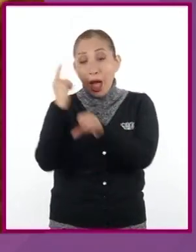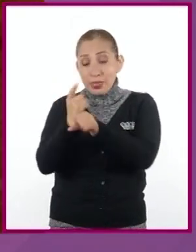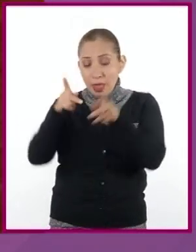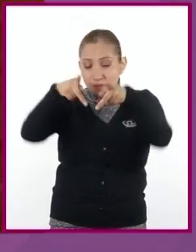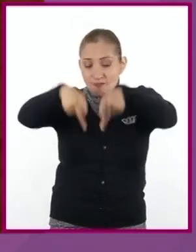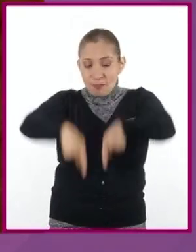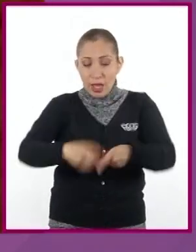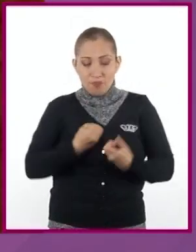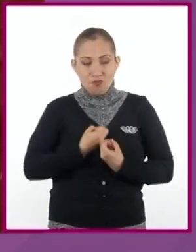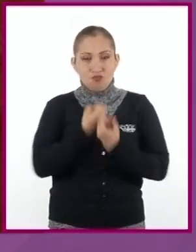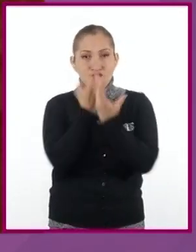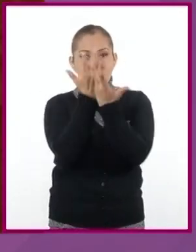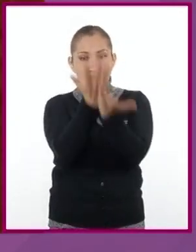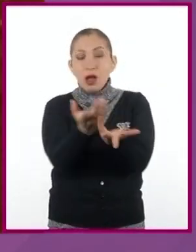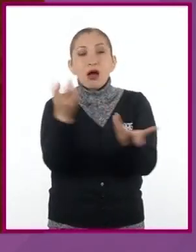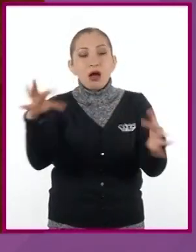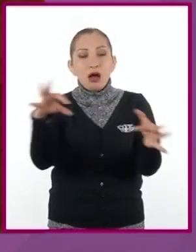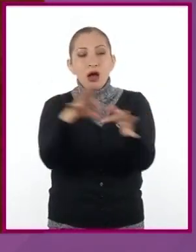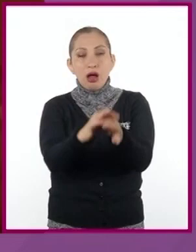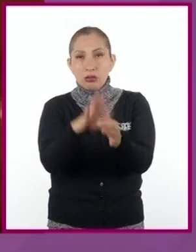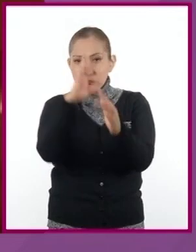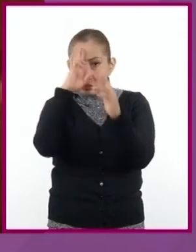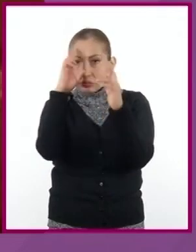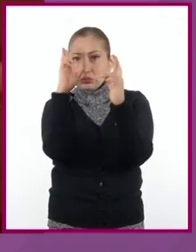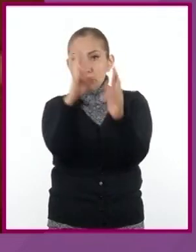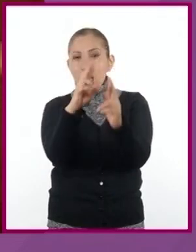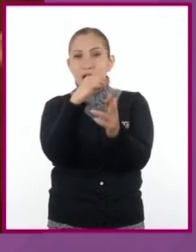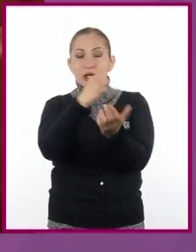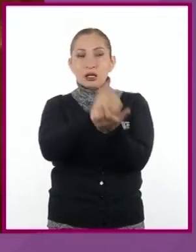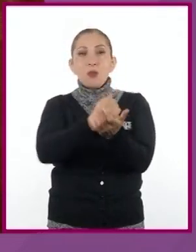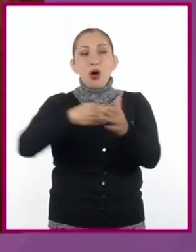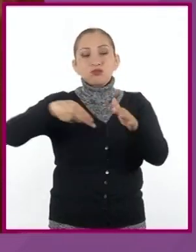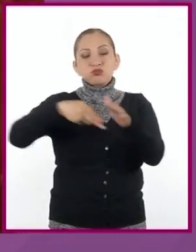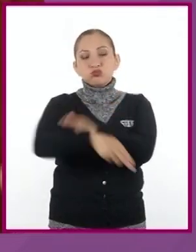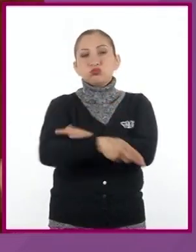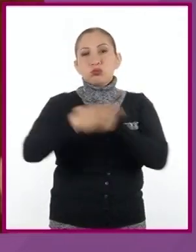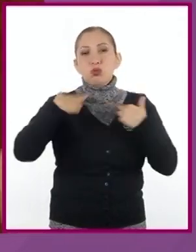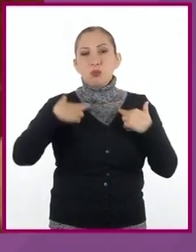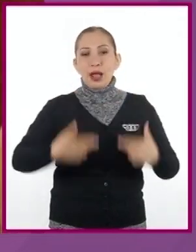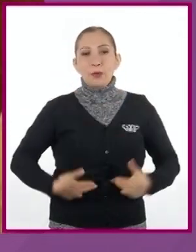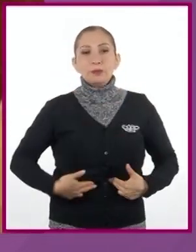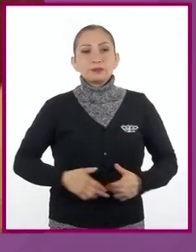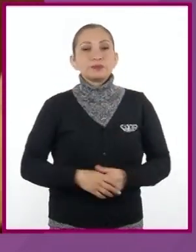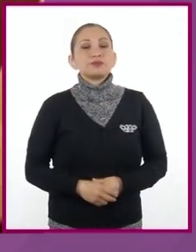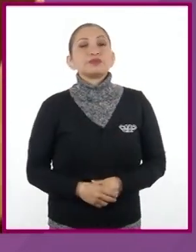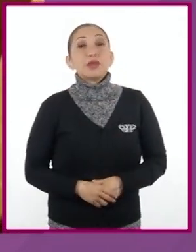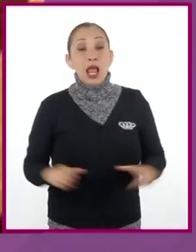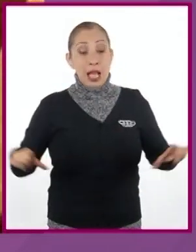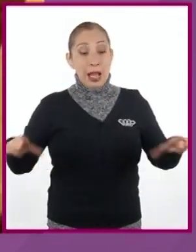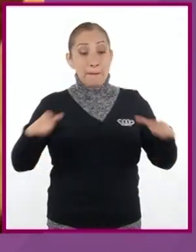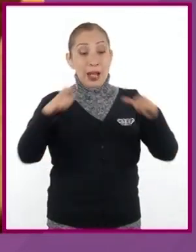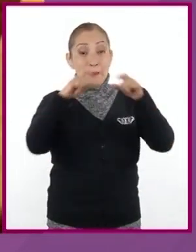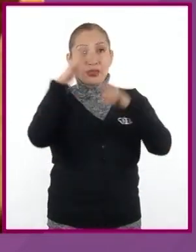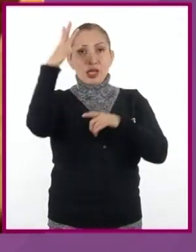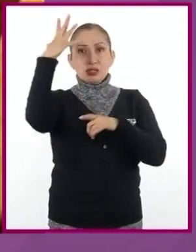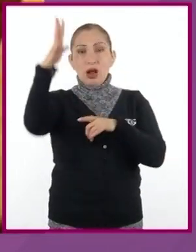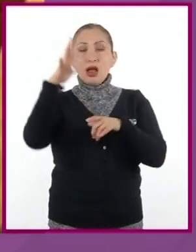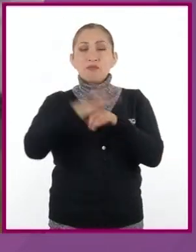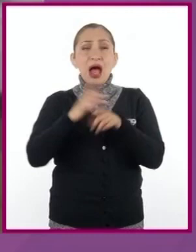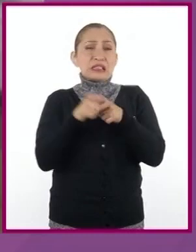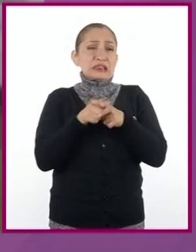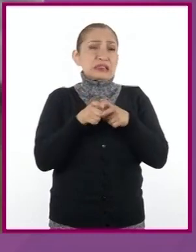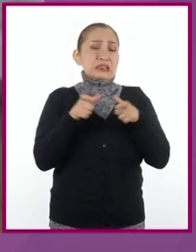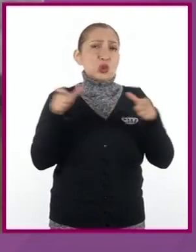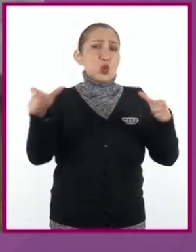entierros y ofrendas asociados con los rituales del sacrificio humano. La Pirámide del Sol es la edificación